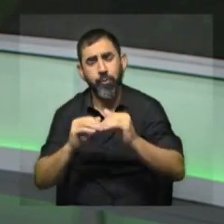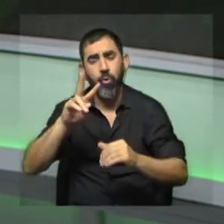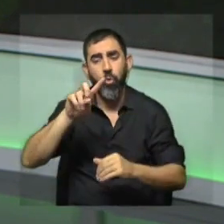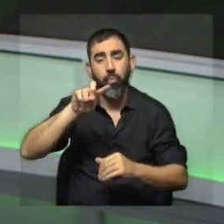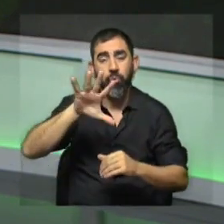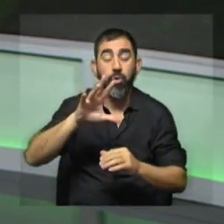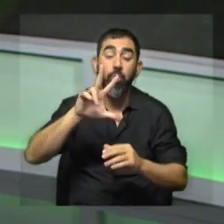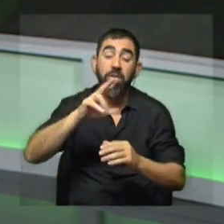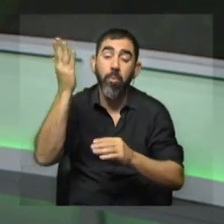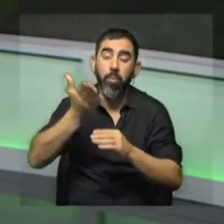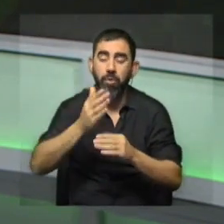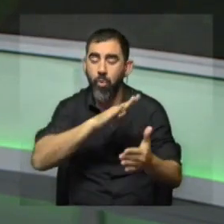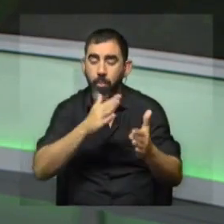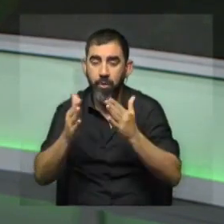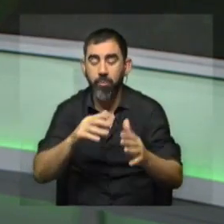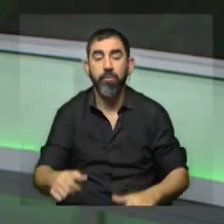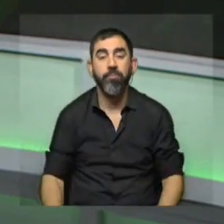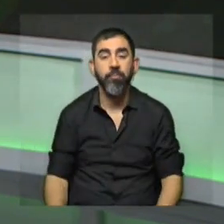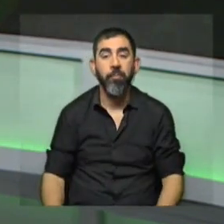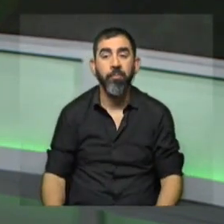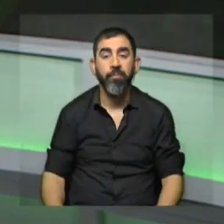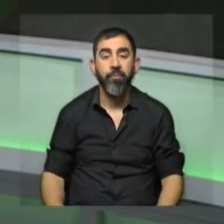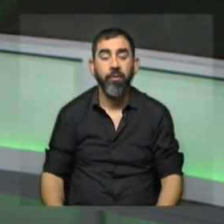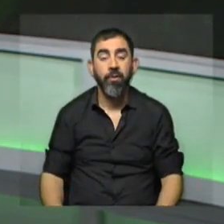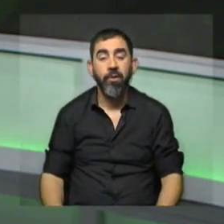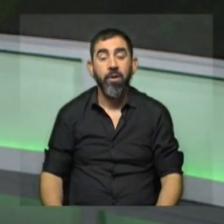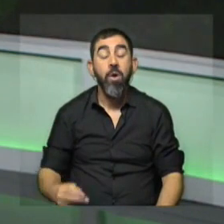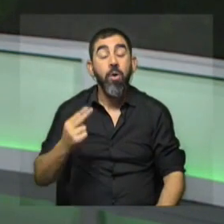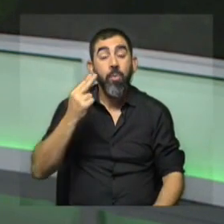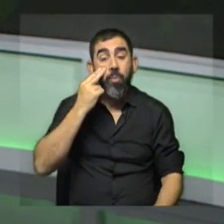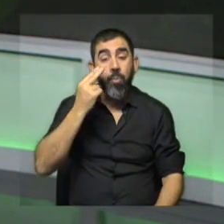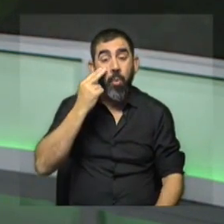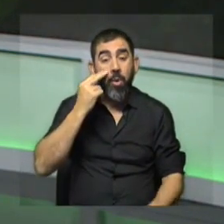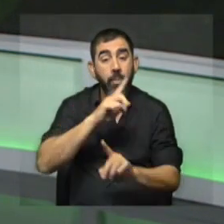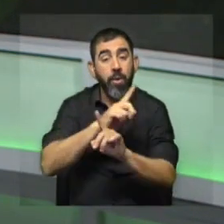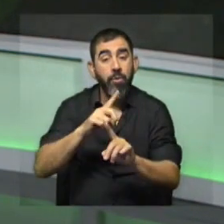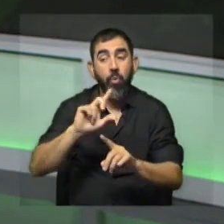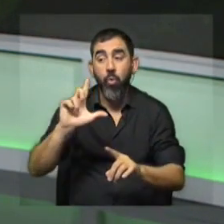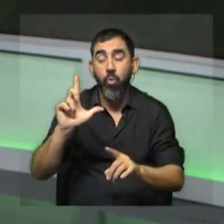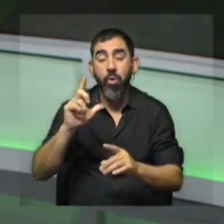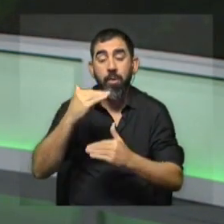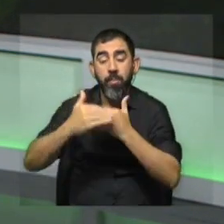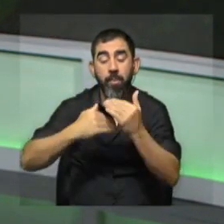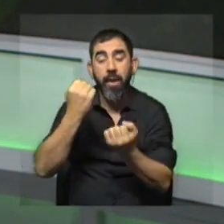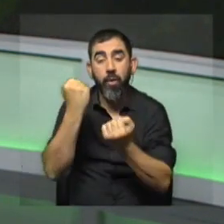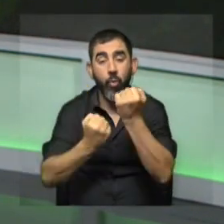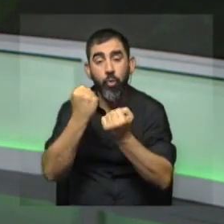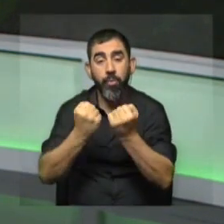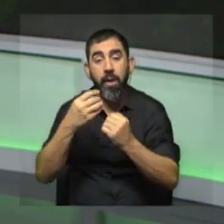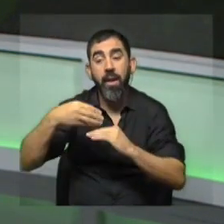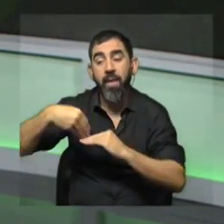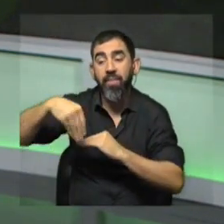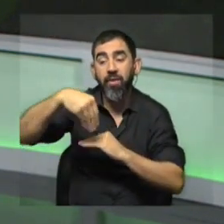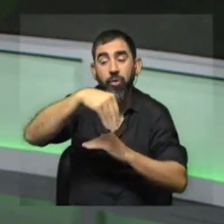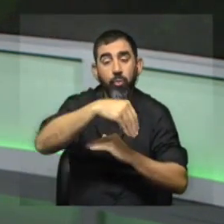y 3 con respecto al 2019. El trabajo concluye que el problema no es el desempeño de la macroeconomía, sino la distribución